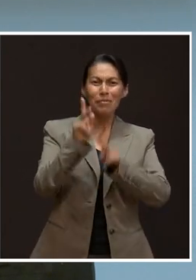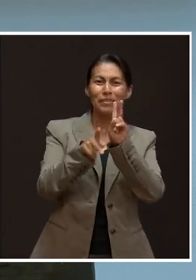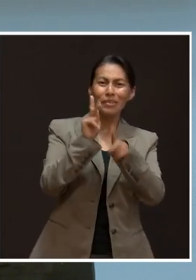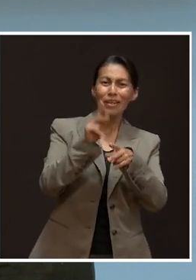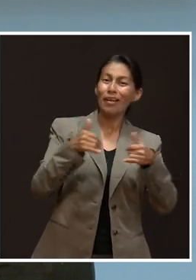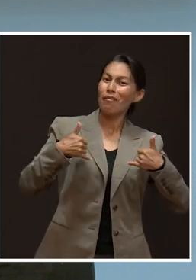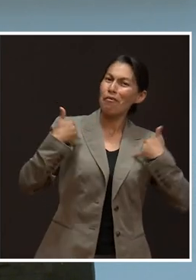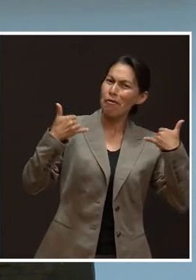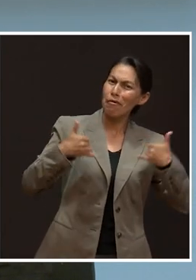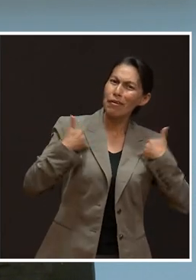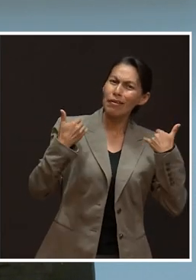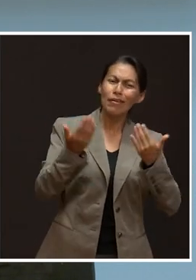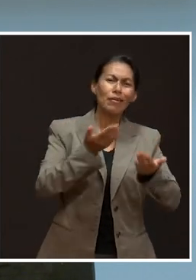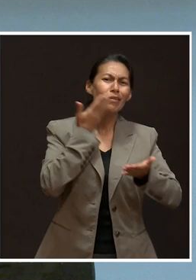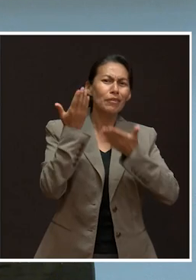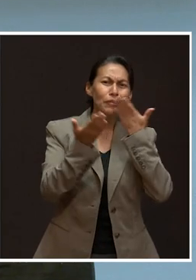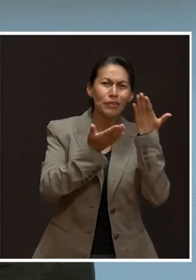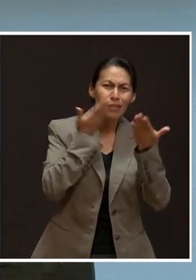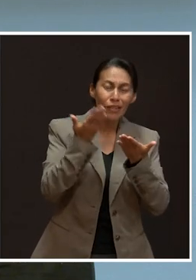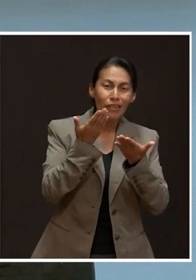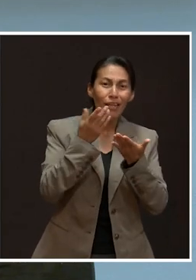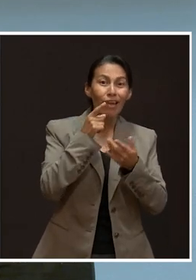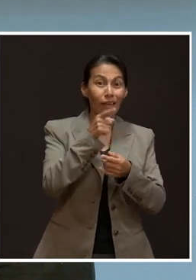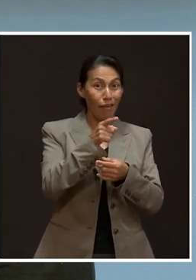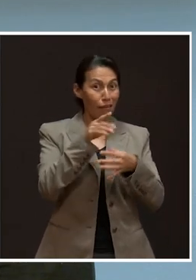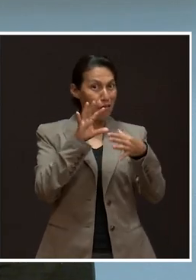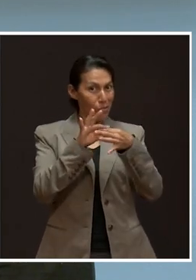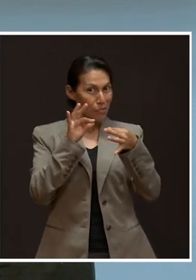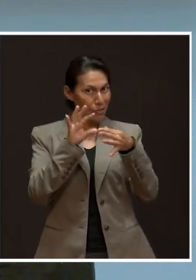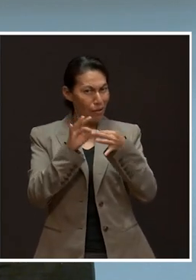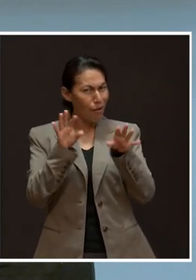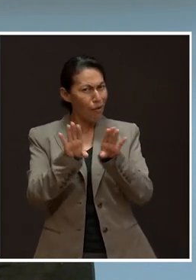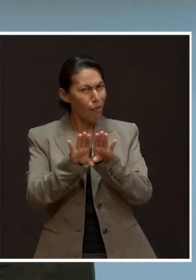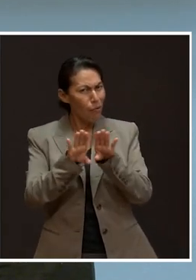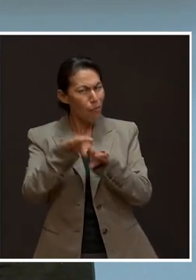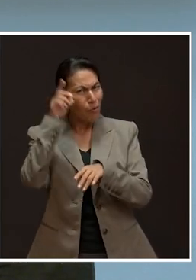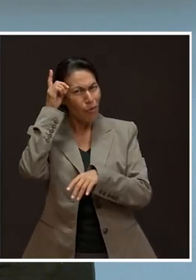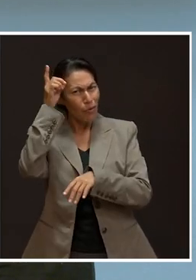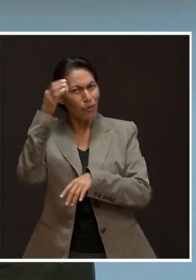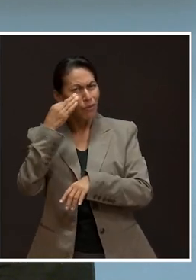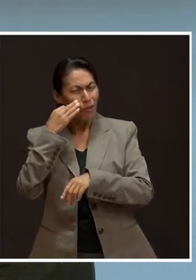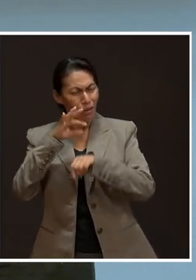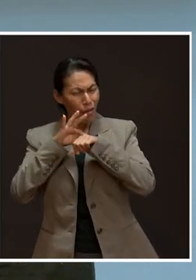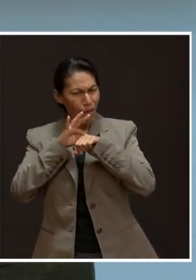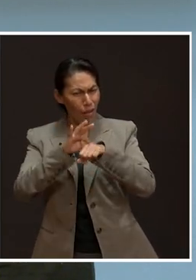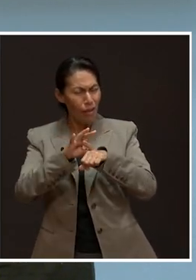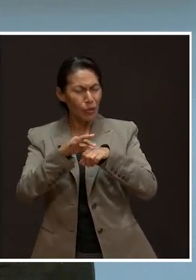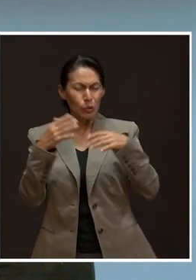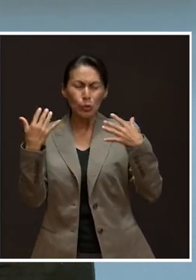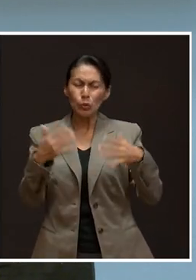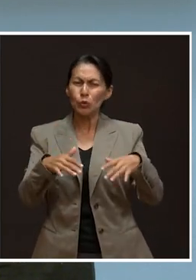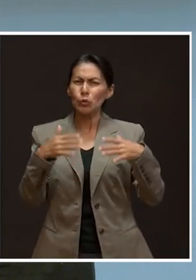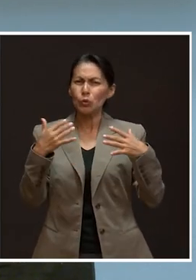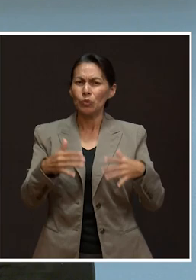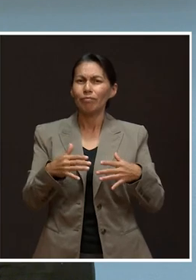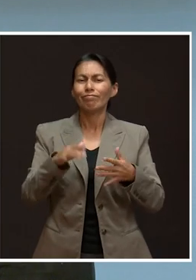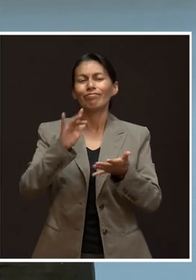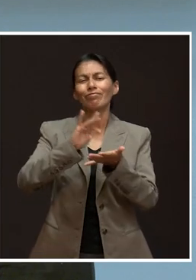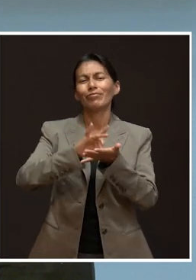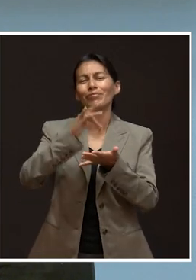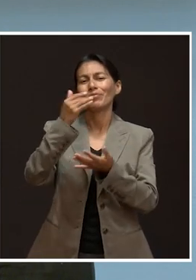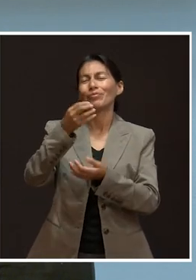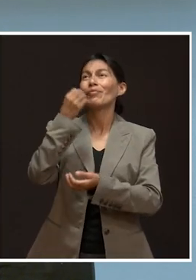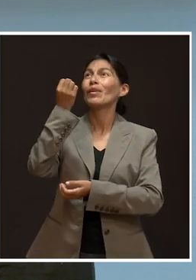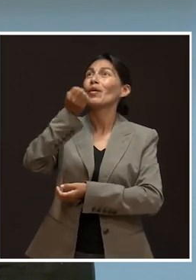con una joven estudiante que nos contará las grandes cosas que Dios ha hecho con ella a